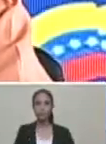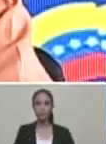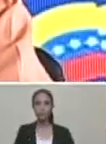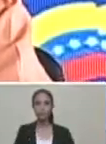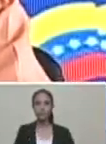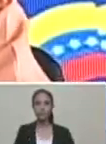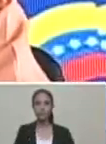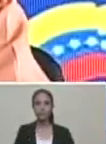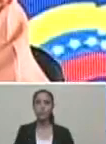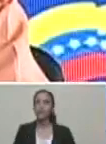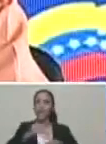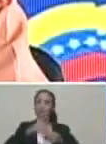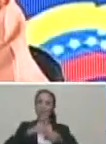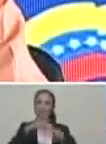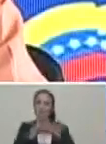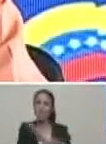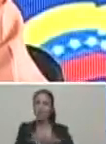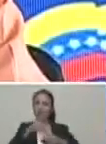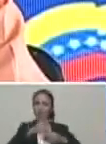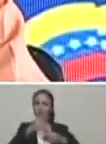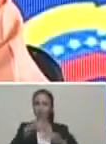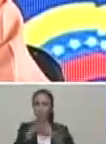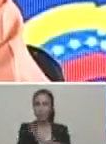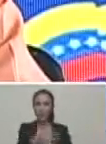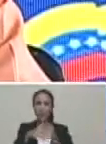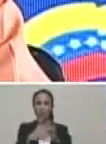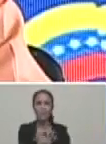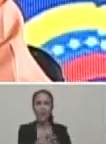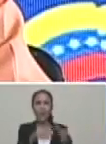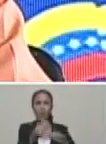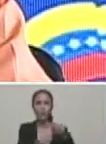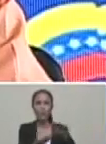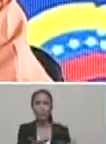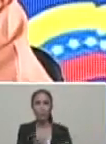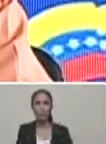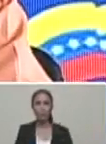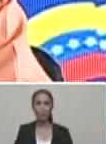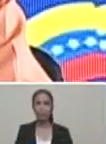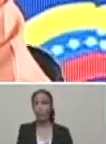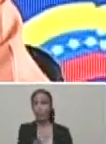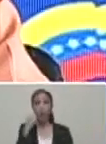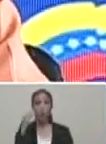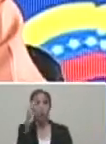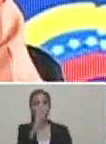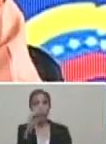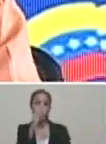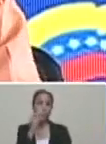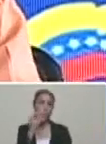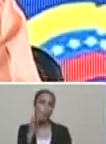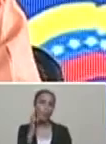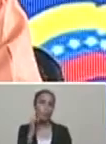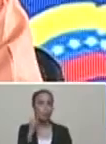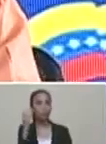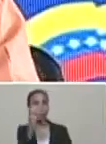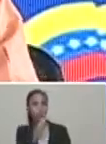venezolano y que dice de lo que está haciendo Barrio Adentro. Colombia se ha convertido en la punta de lanza del imperio contra